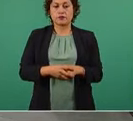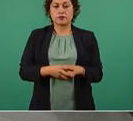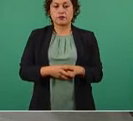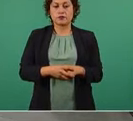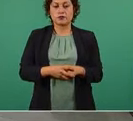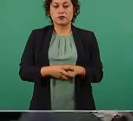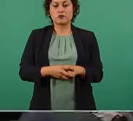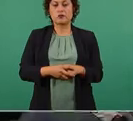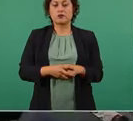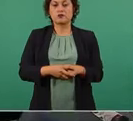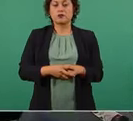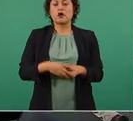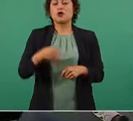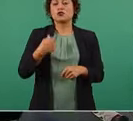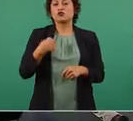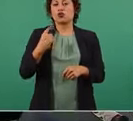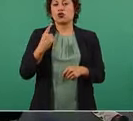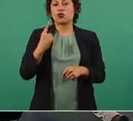A retirar, porque